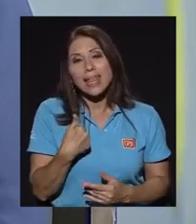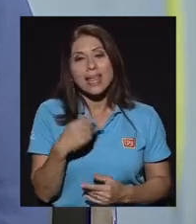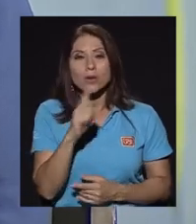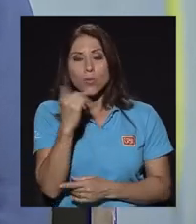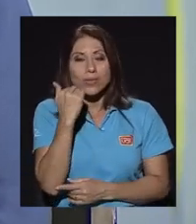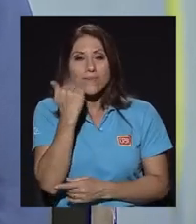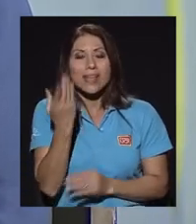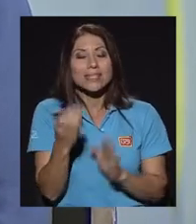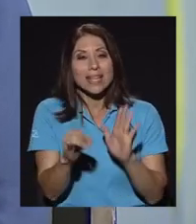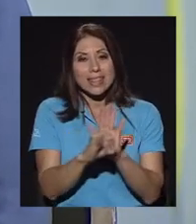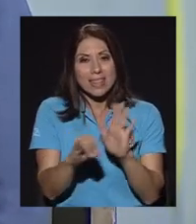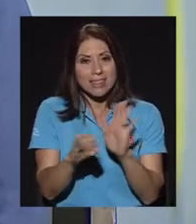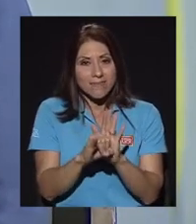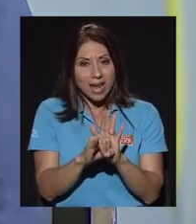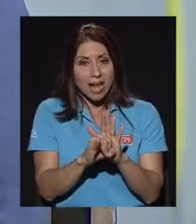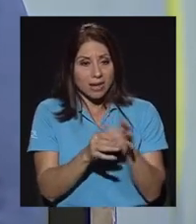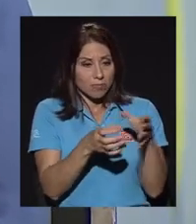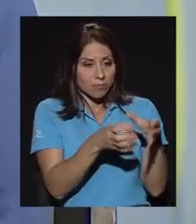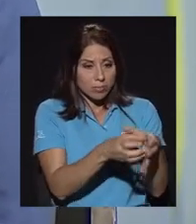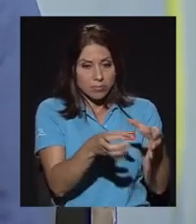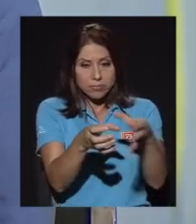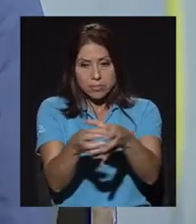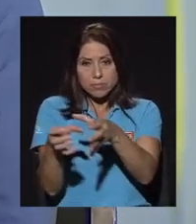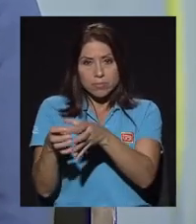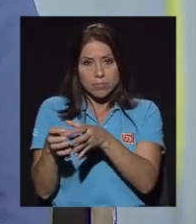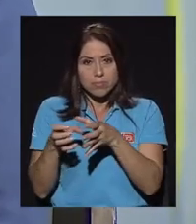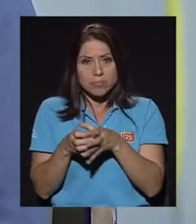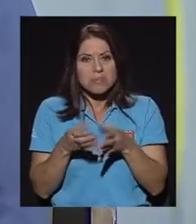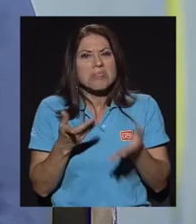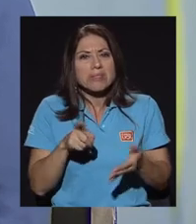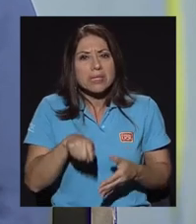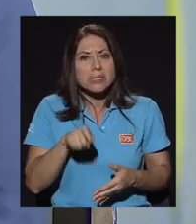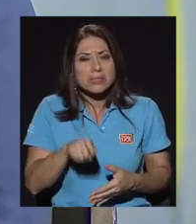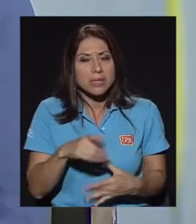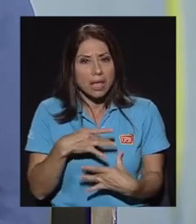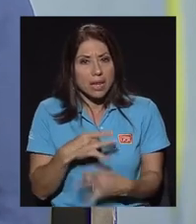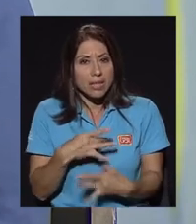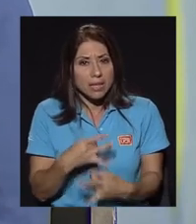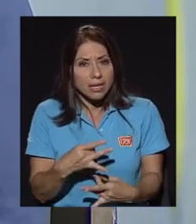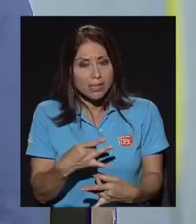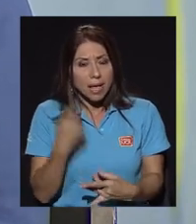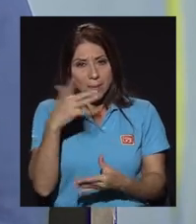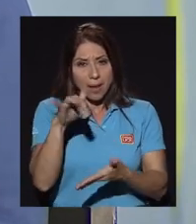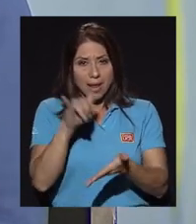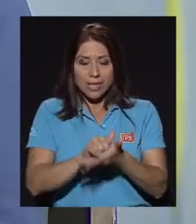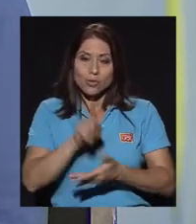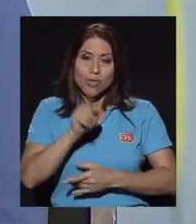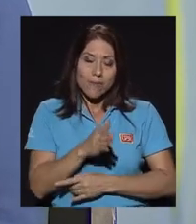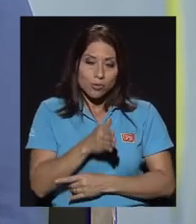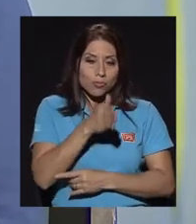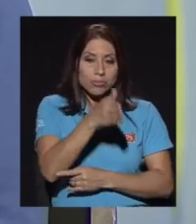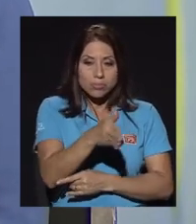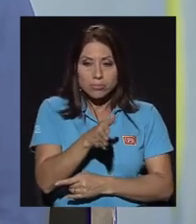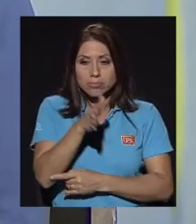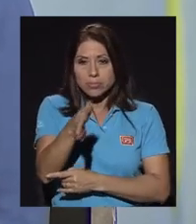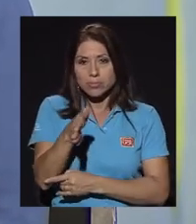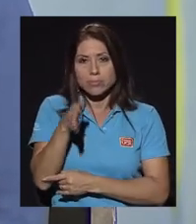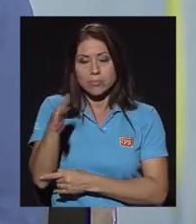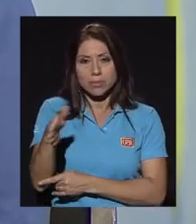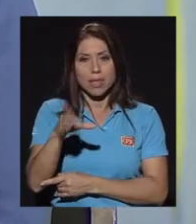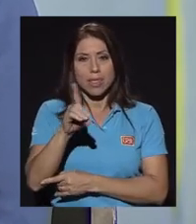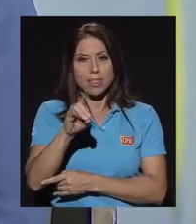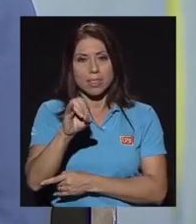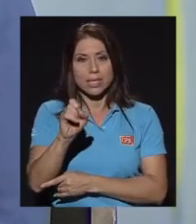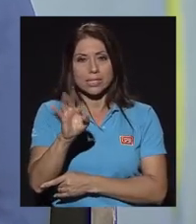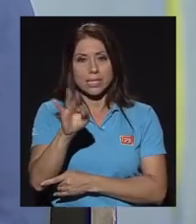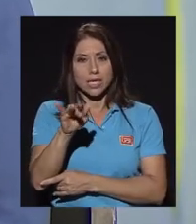identificar qué es lo que cada una de las comunidades necesita o le interesa, y para eso debemos ir a los distritos. Además,